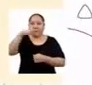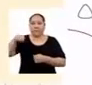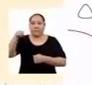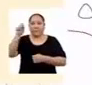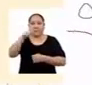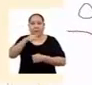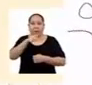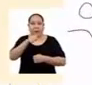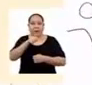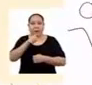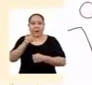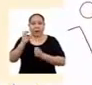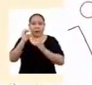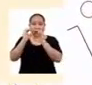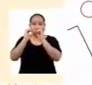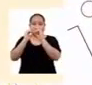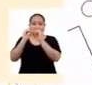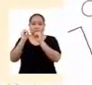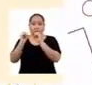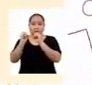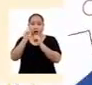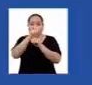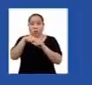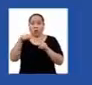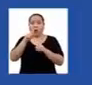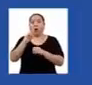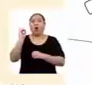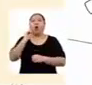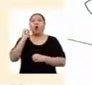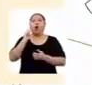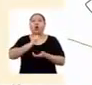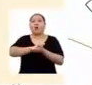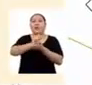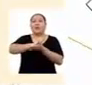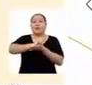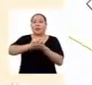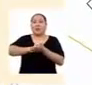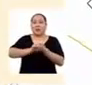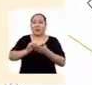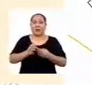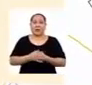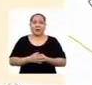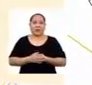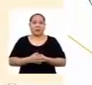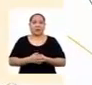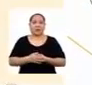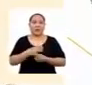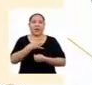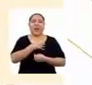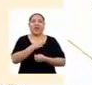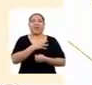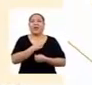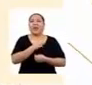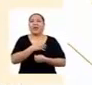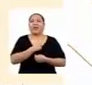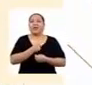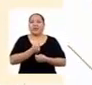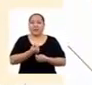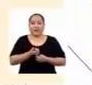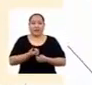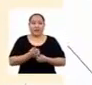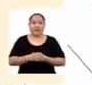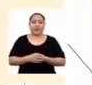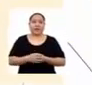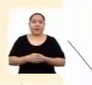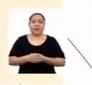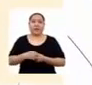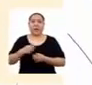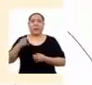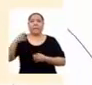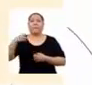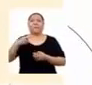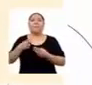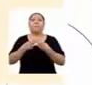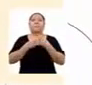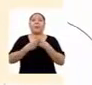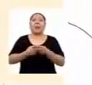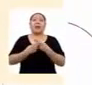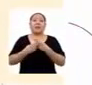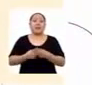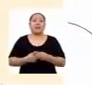los círculos o completando en los recuadros. Edad en años, masa corporal en